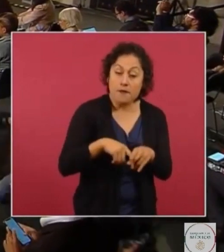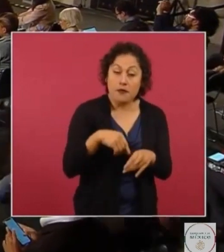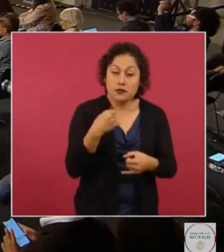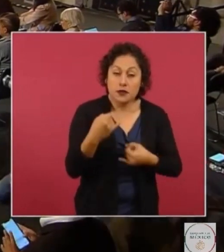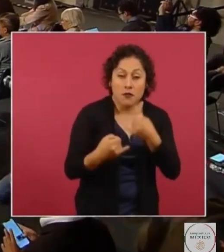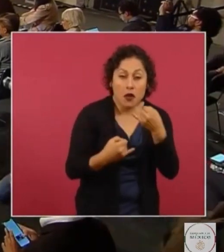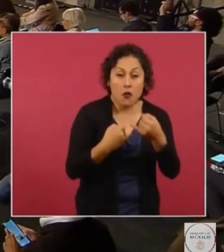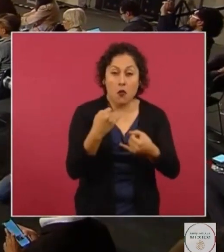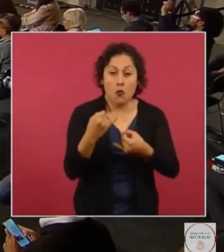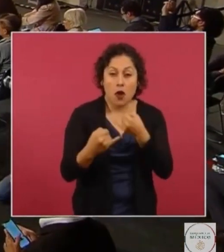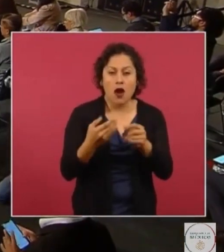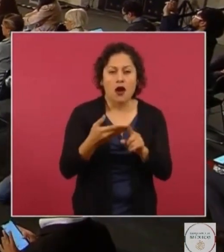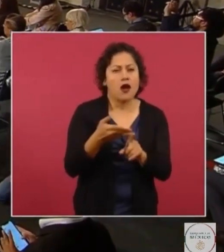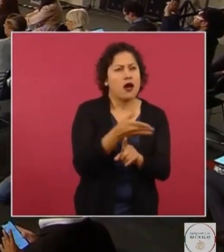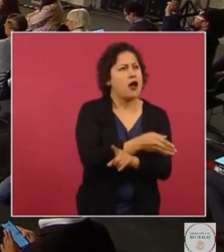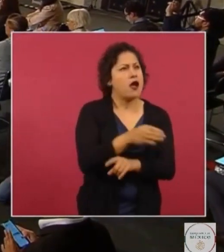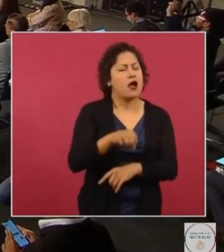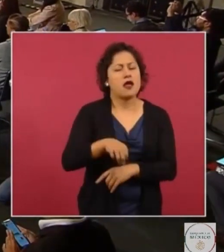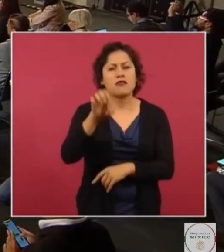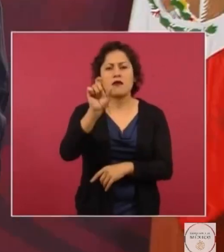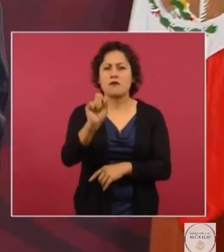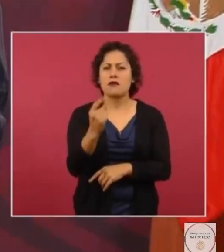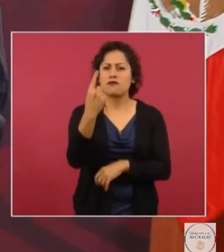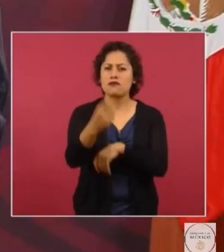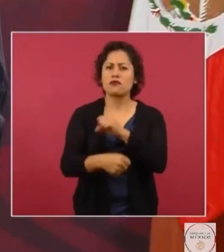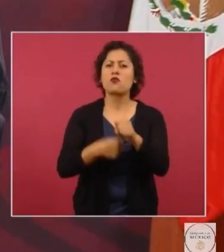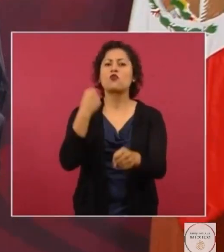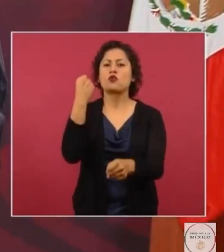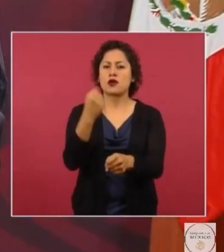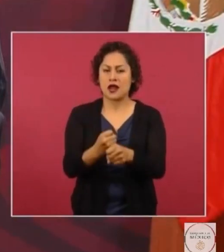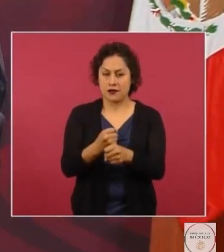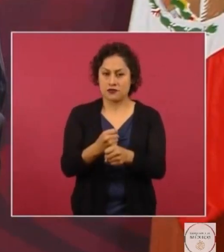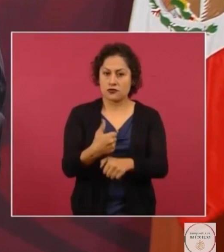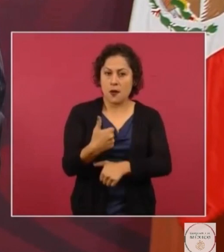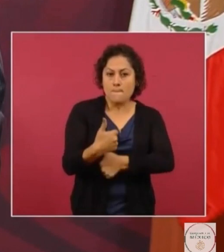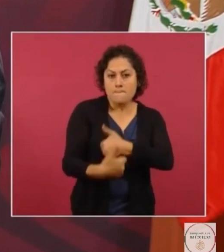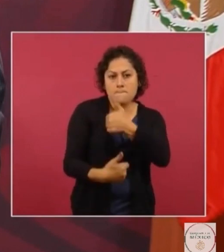Tenía 21 años. En una serie mundial.